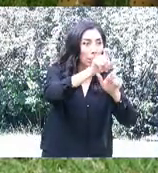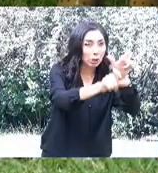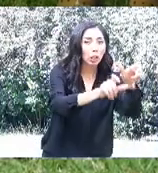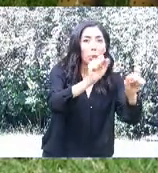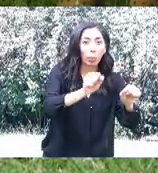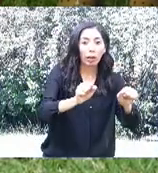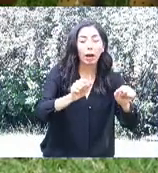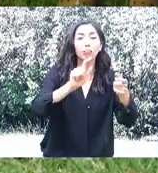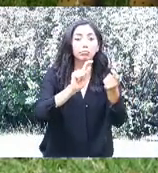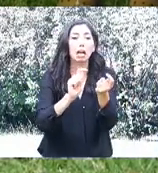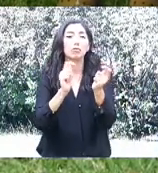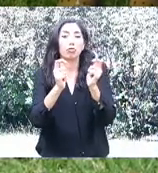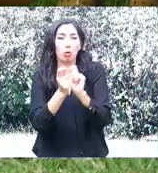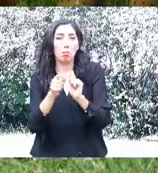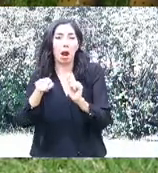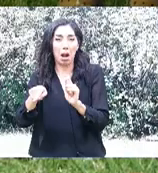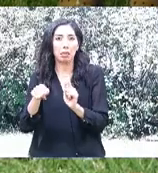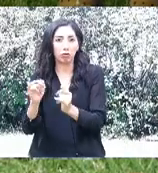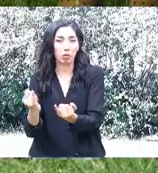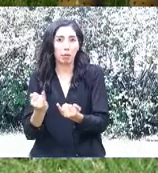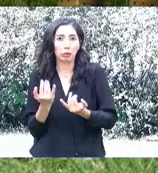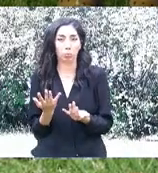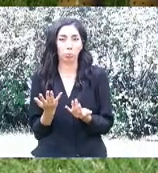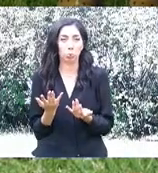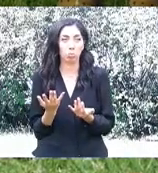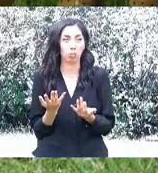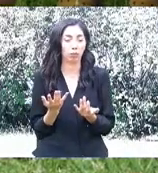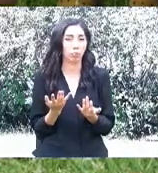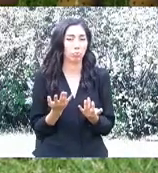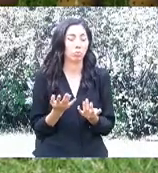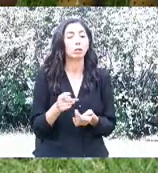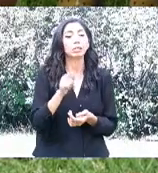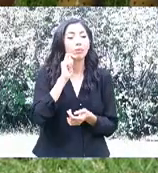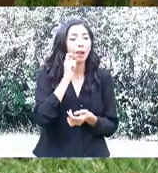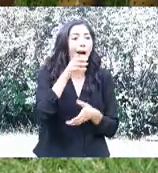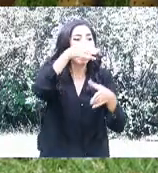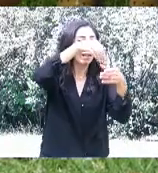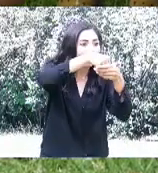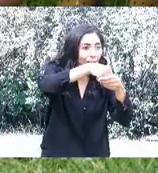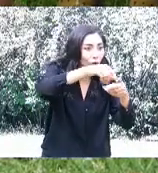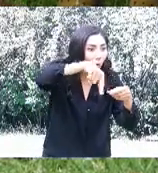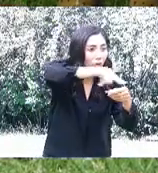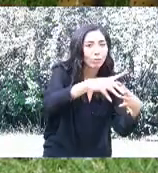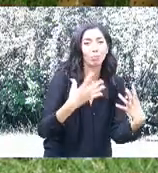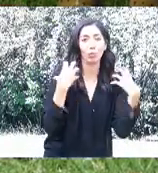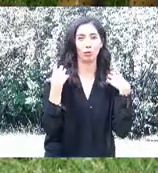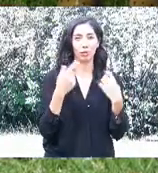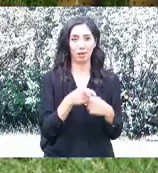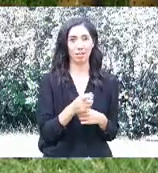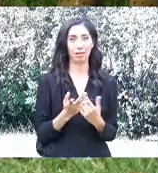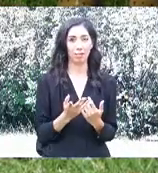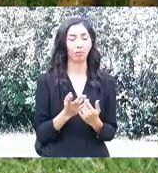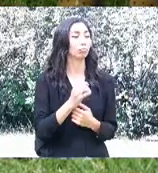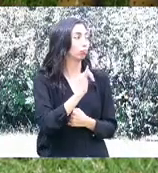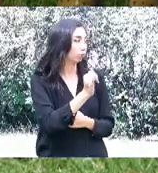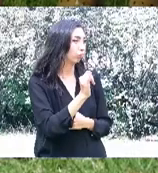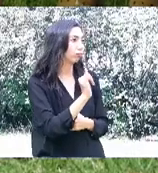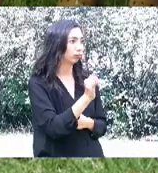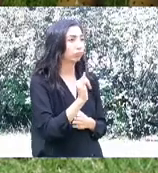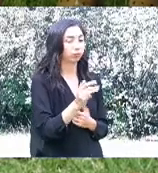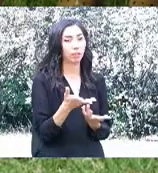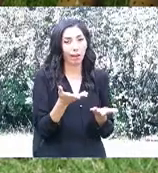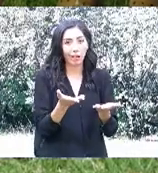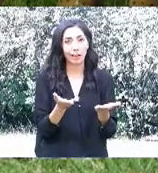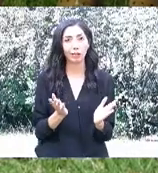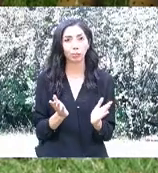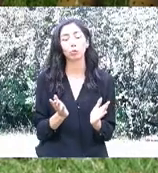con ese mismo contacto como lo que hablamos ahora que tú me dices no es intervención es regeneración Claro claro Sí yo creo que sin duda tiene que ver con